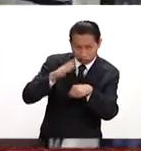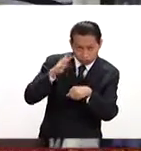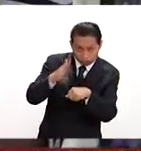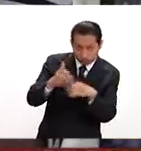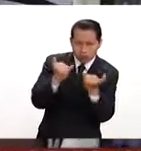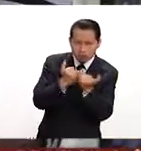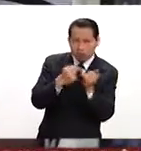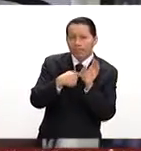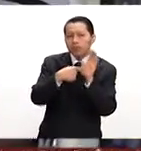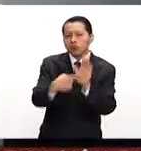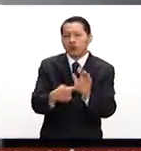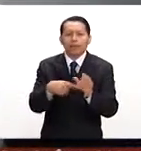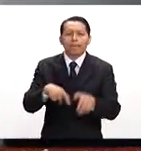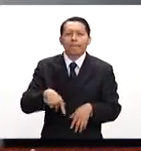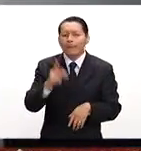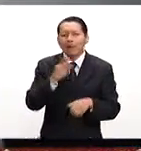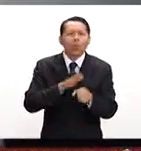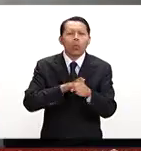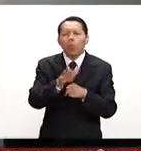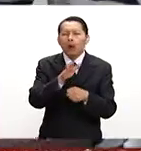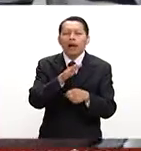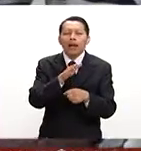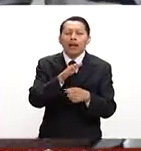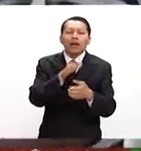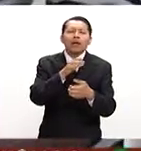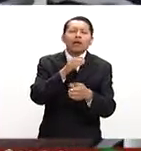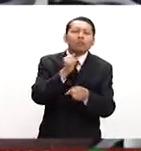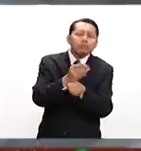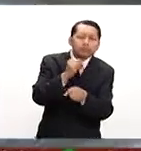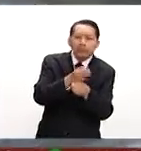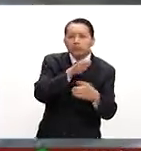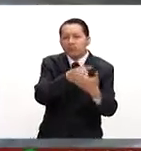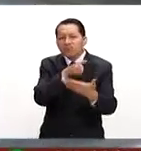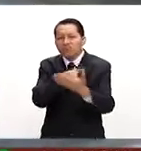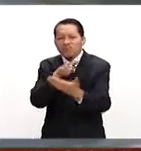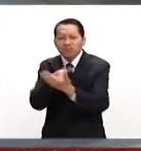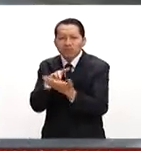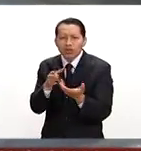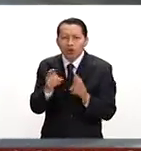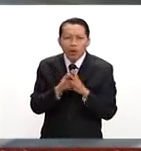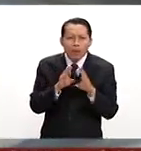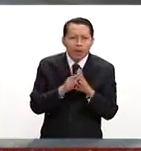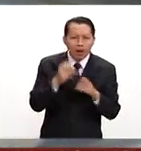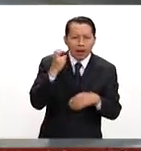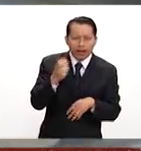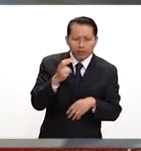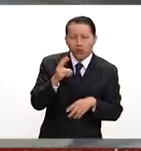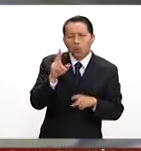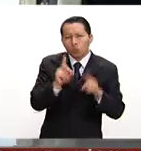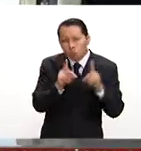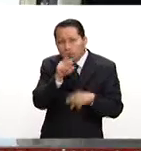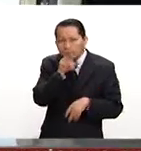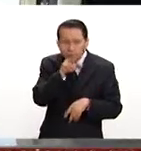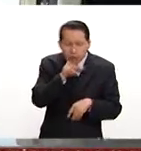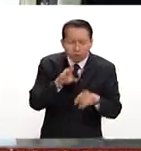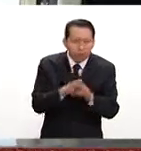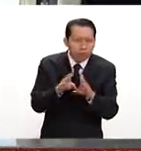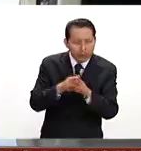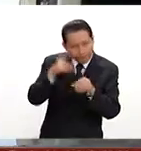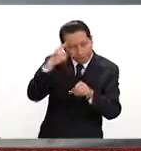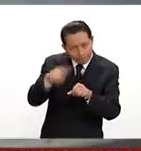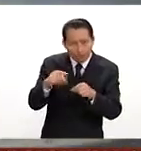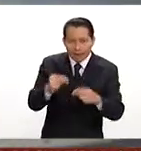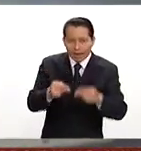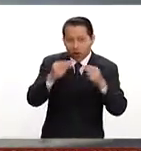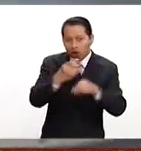de hallazgos. Pero, ¿cuáles son los obstáculos que ven? ¿De dónde vienen todas estas inquietudes que los llevan a estructurar